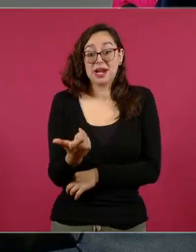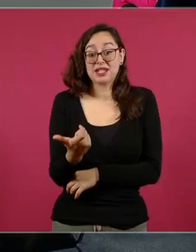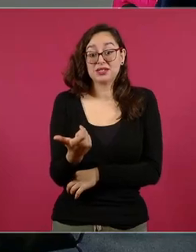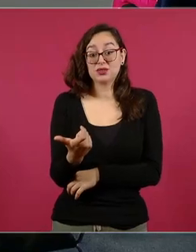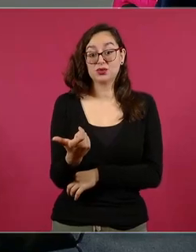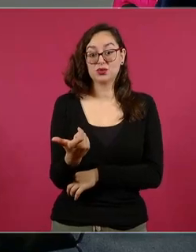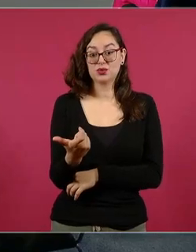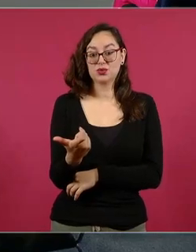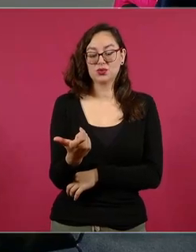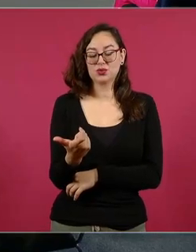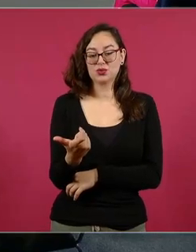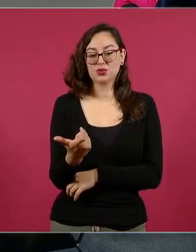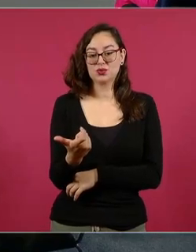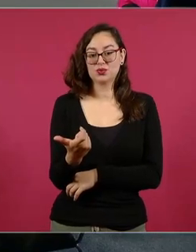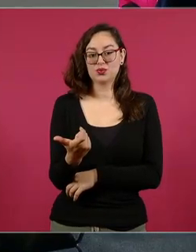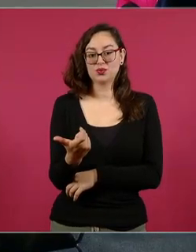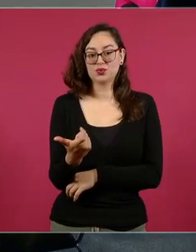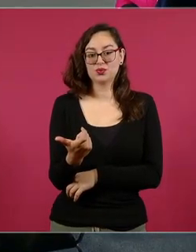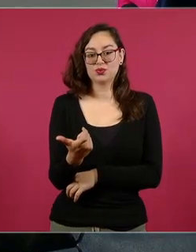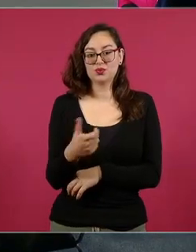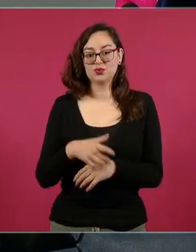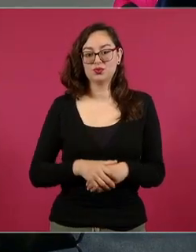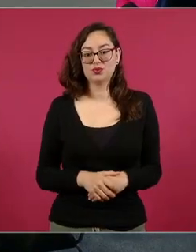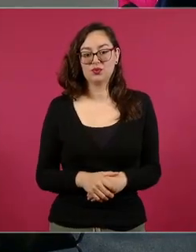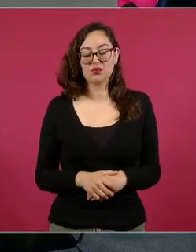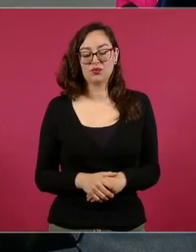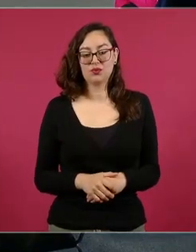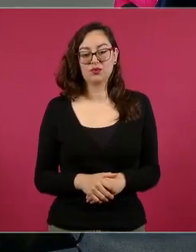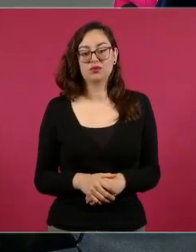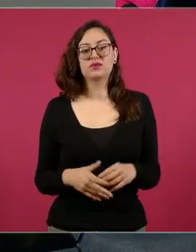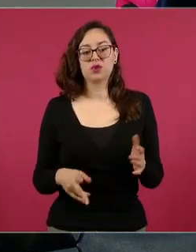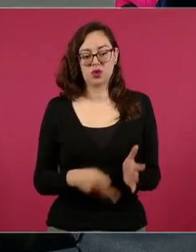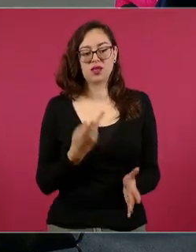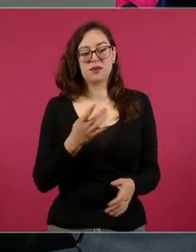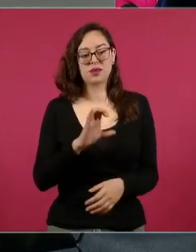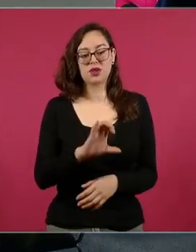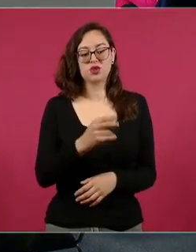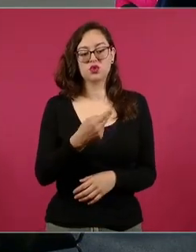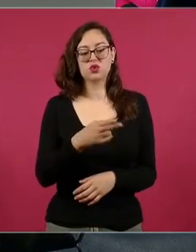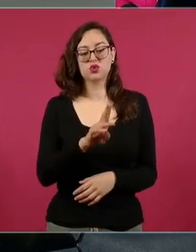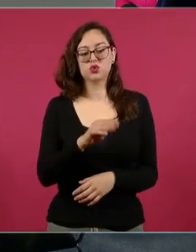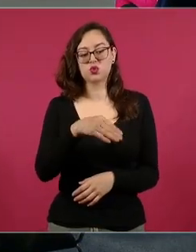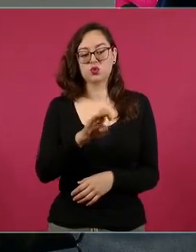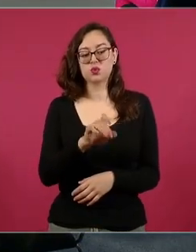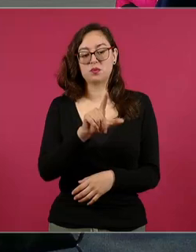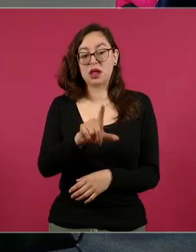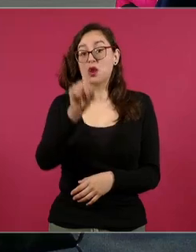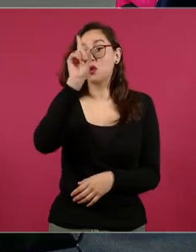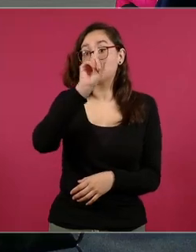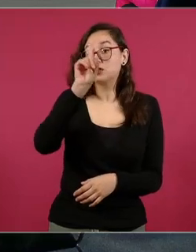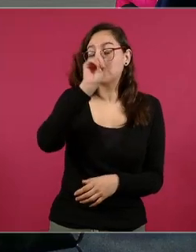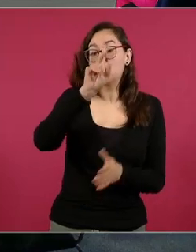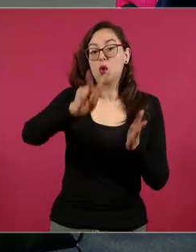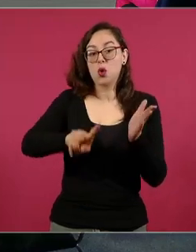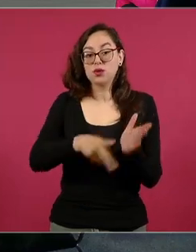que ya Chumel está recomendando, y ¿cómo se llama?